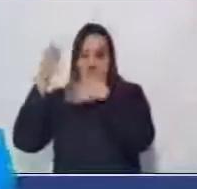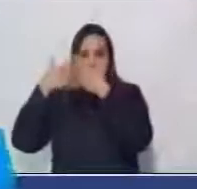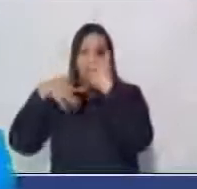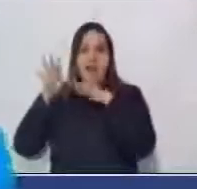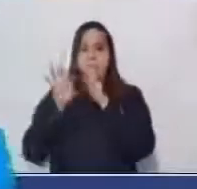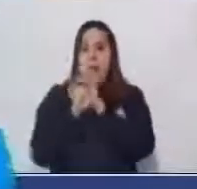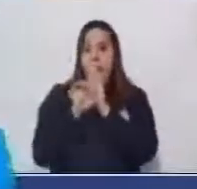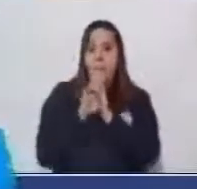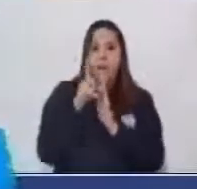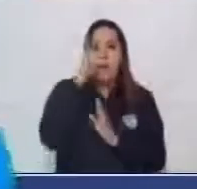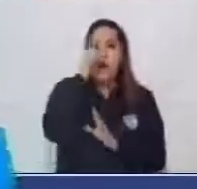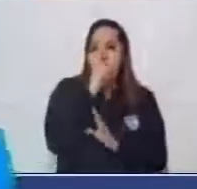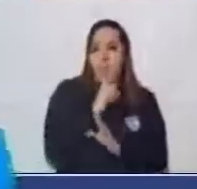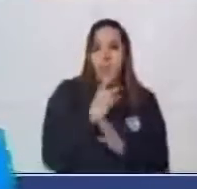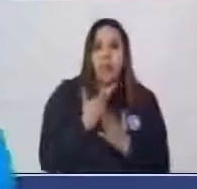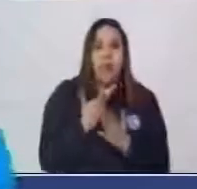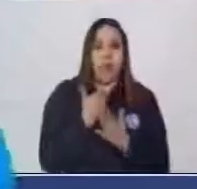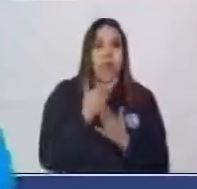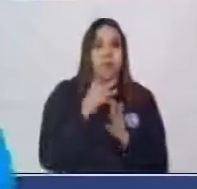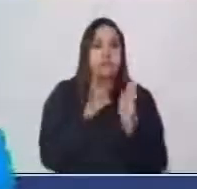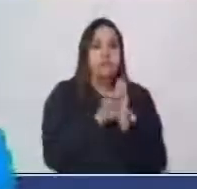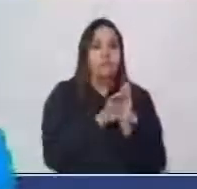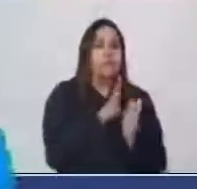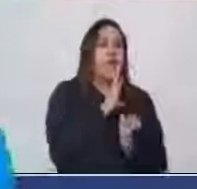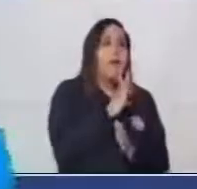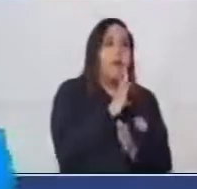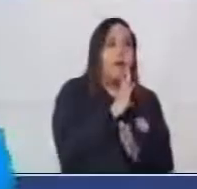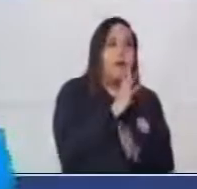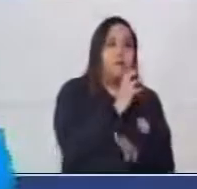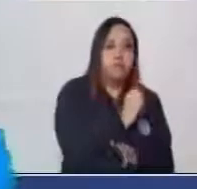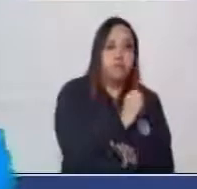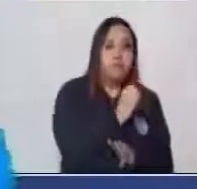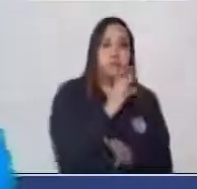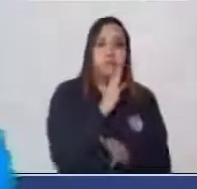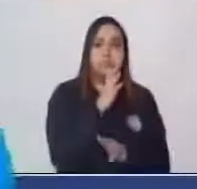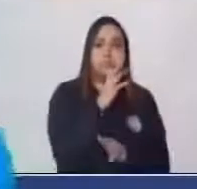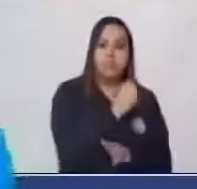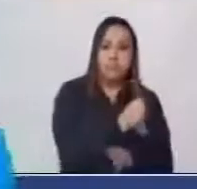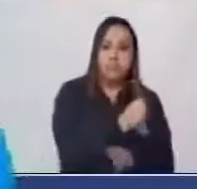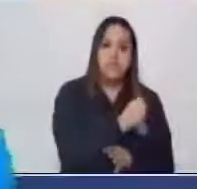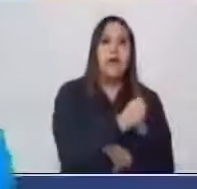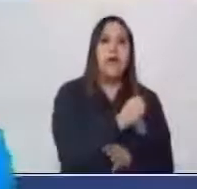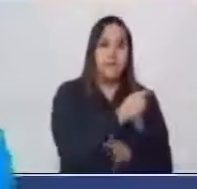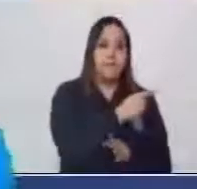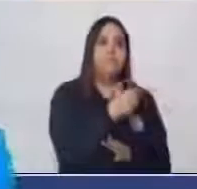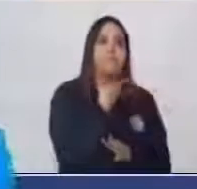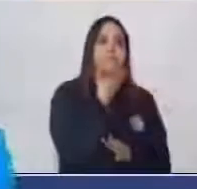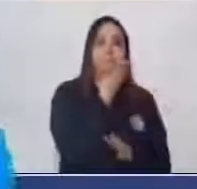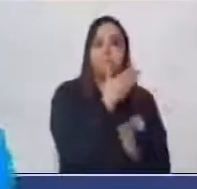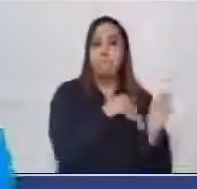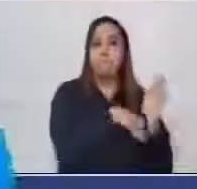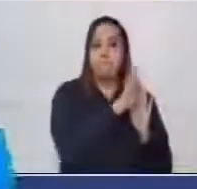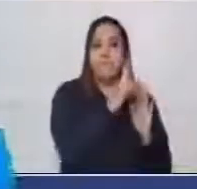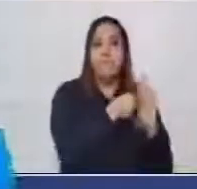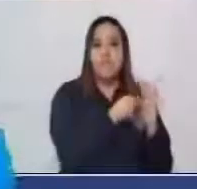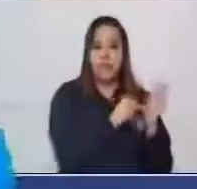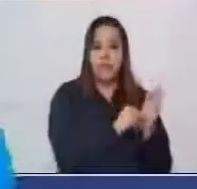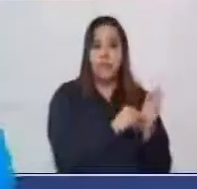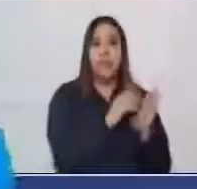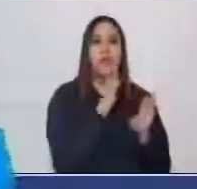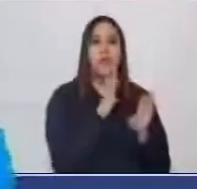entonaciones, pausas, y esto nos ayuda a darle mayor significado a lo que estamos